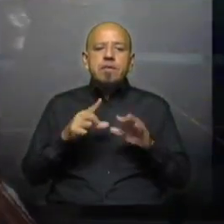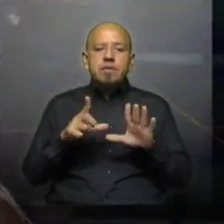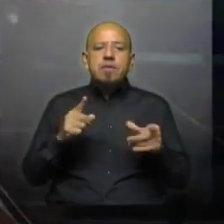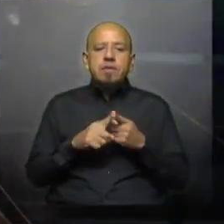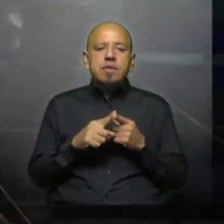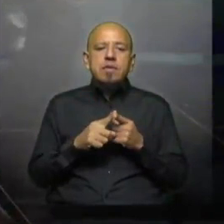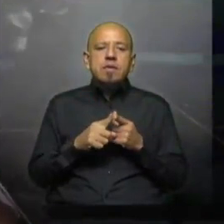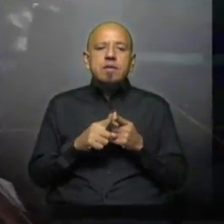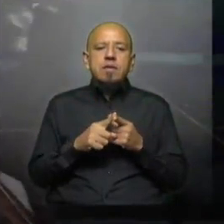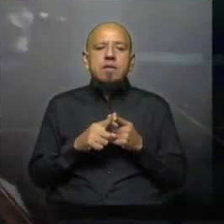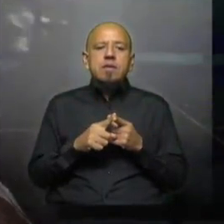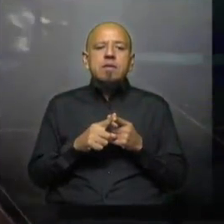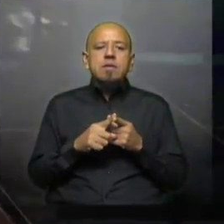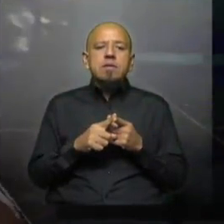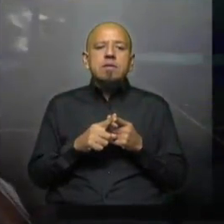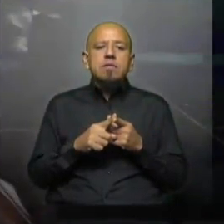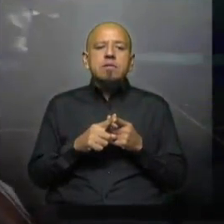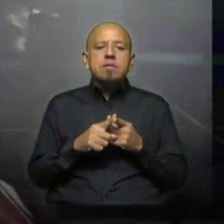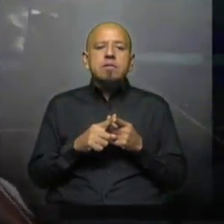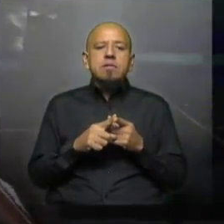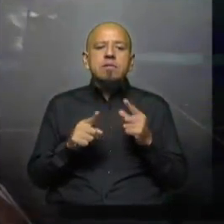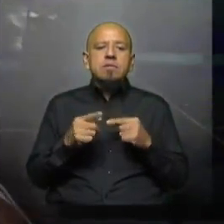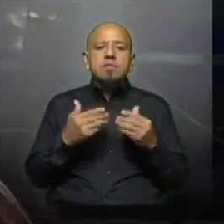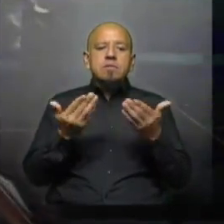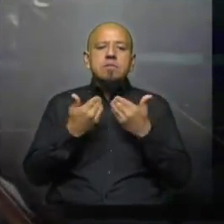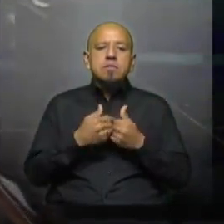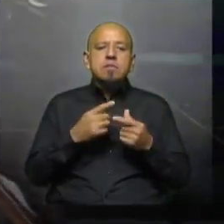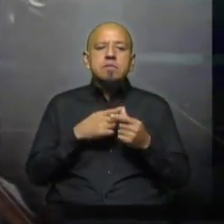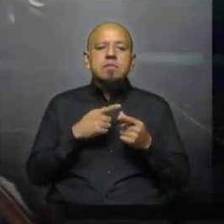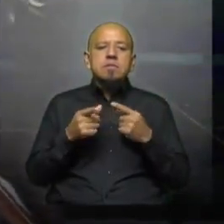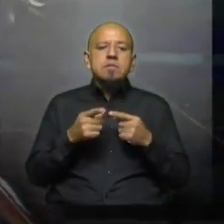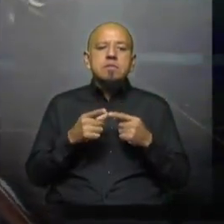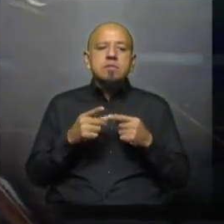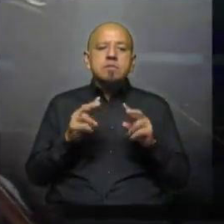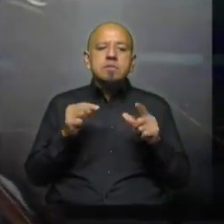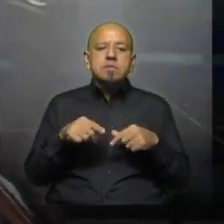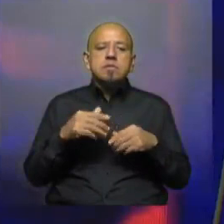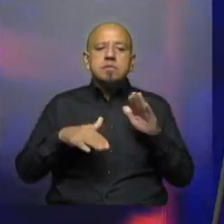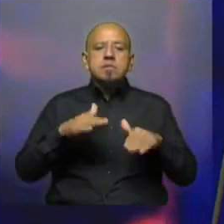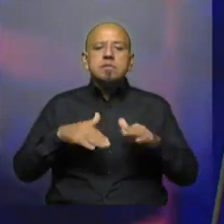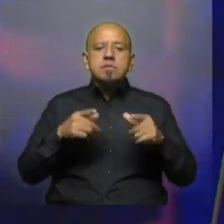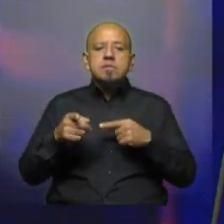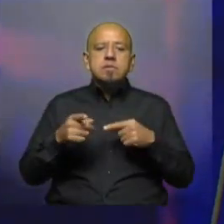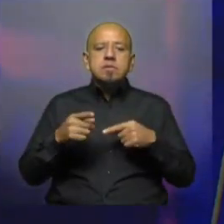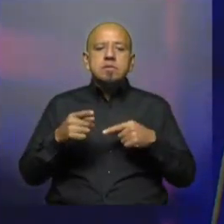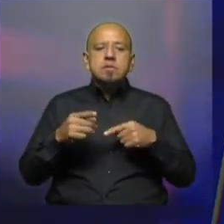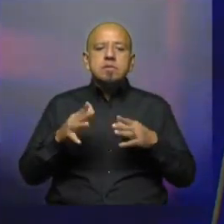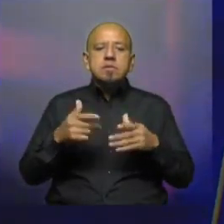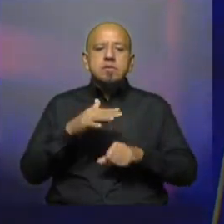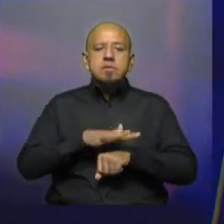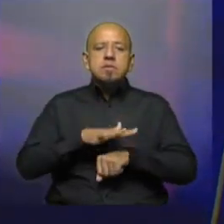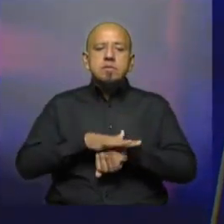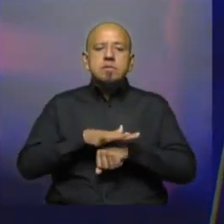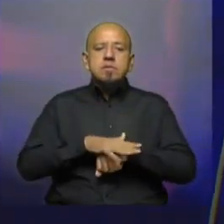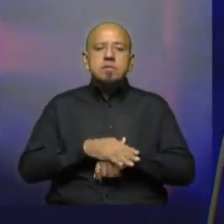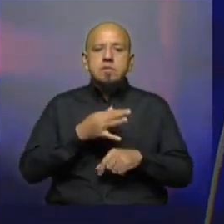37 años. ¿Cómo? Sí, esa es una gran pregunta, ¿no? O sea, en este caso puntual, claro, pues depende mucho también en qué momento estemos. En este